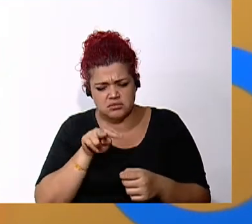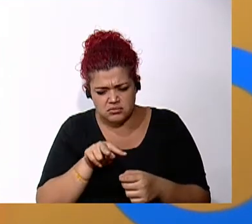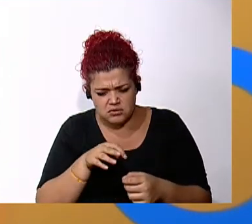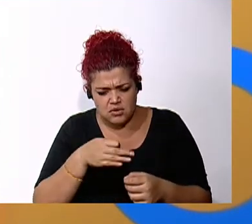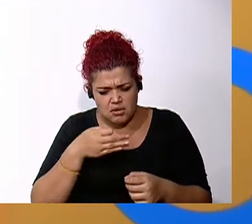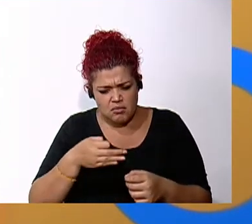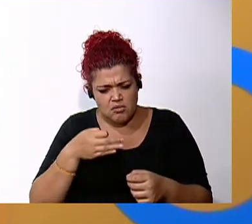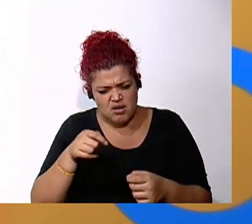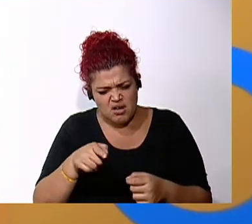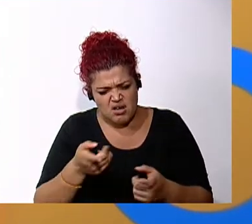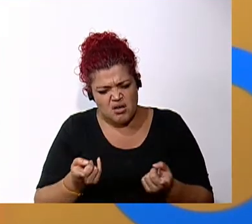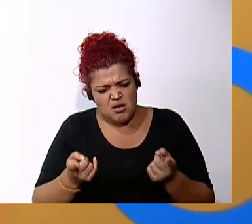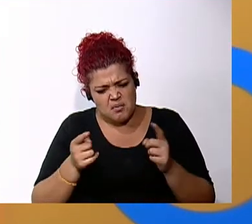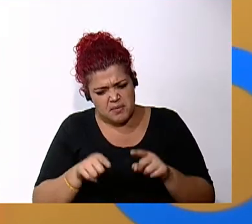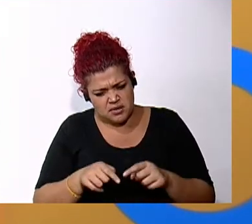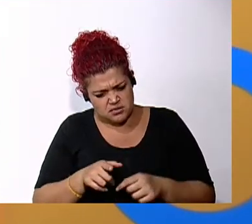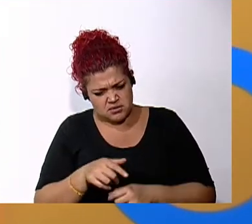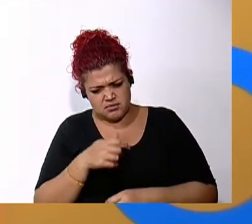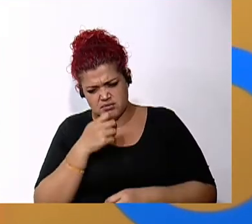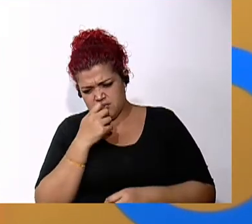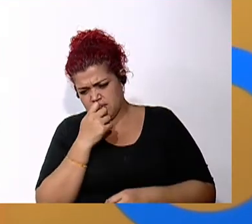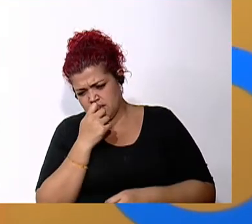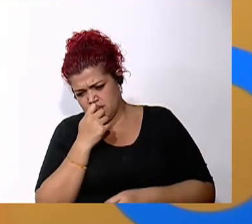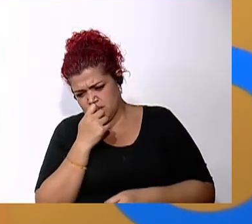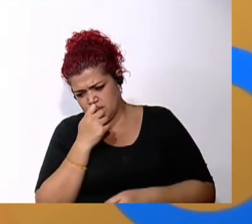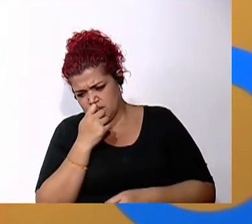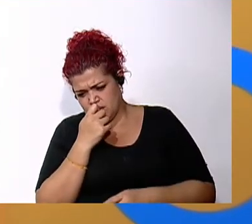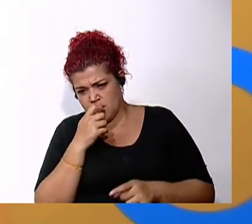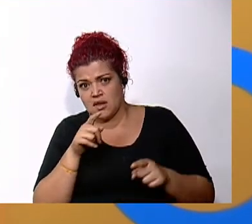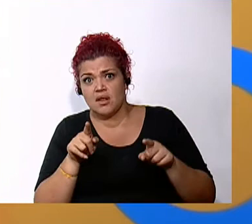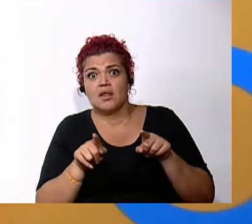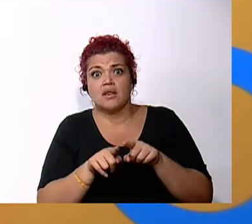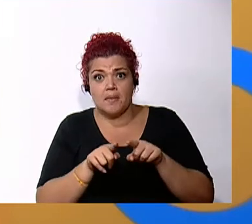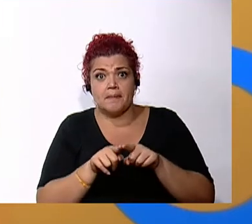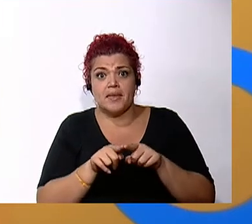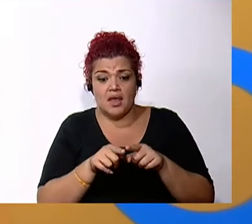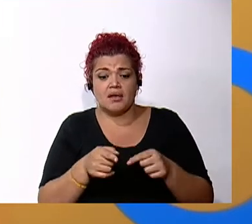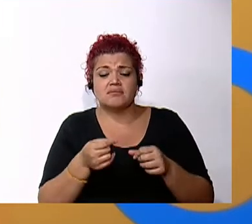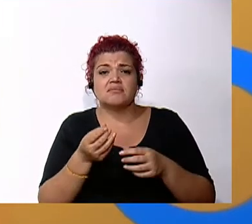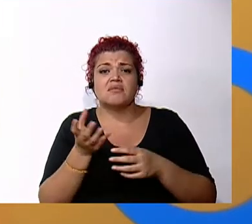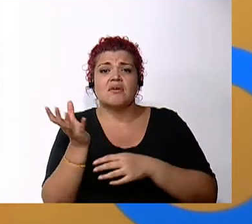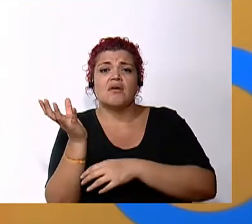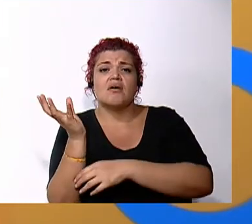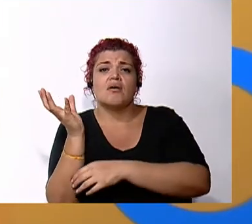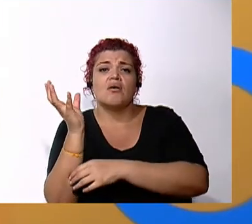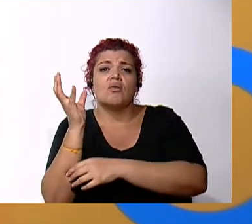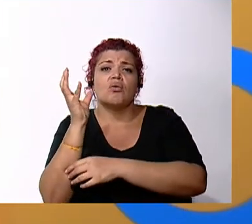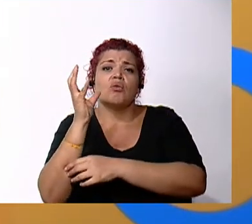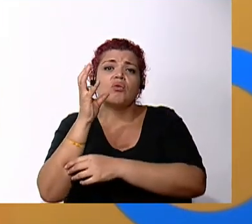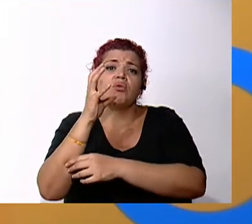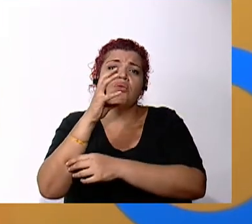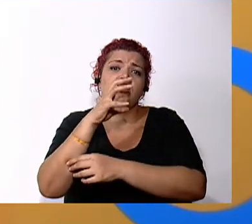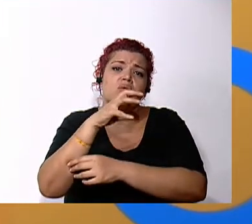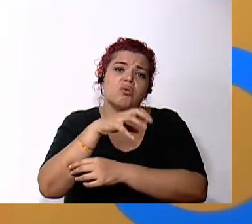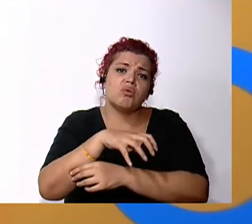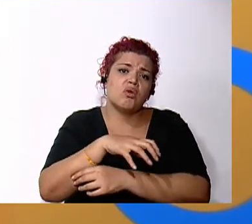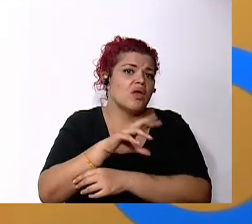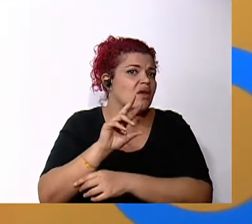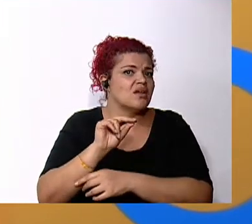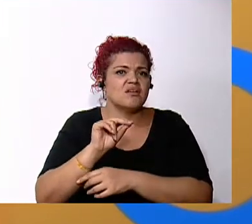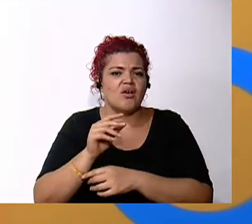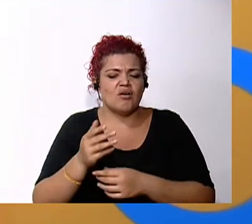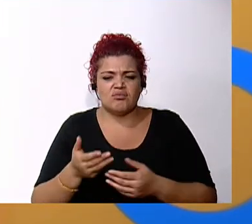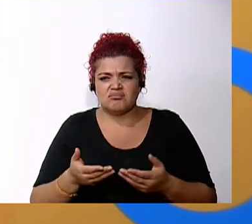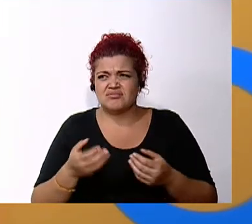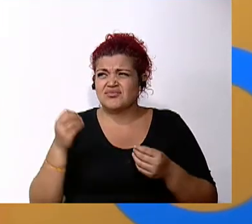poco a poco lo que pasaba con esa planta. También ella se marchitó. ¿Por qué? Porque no recibía